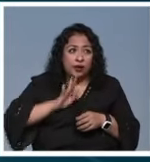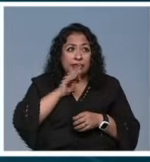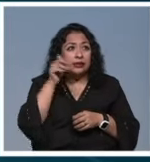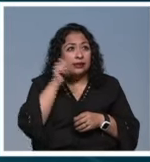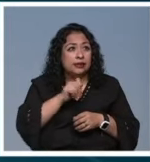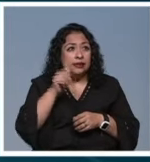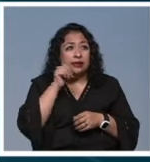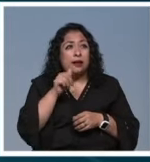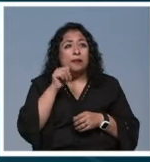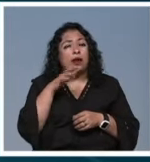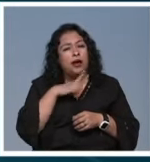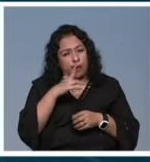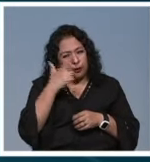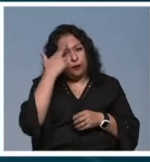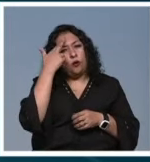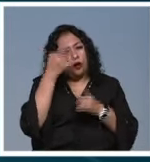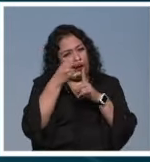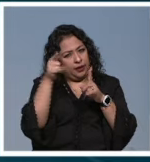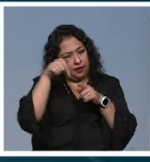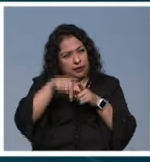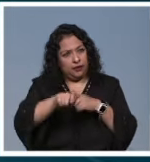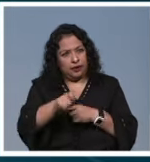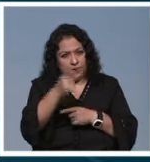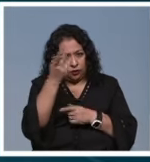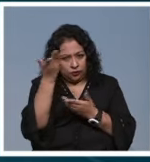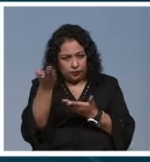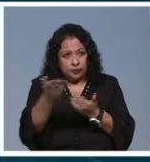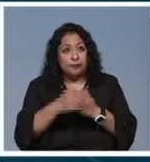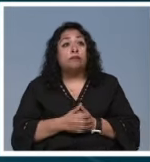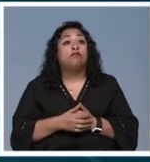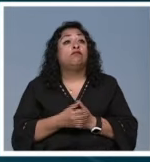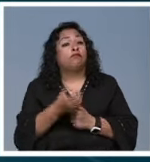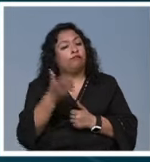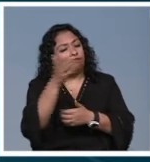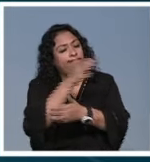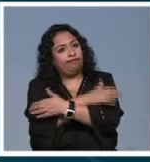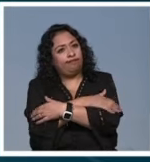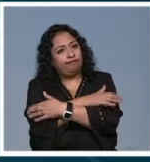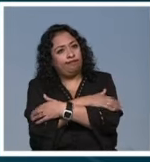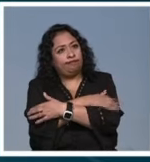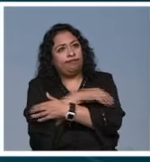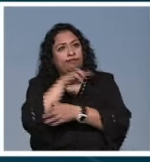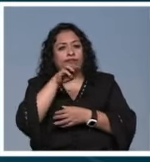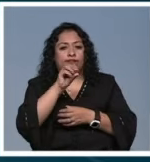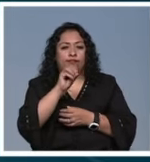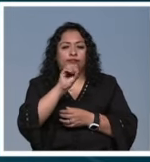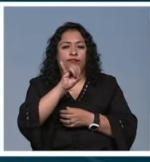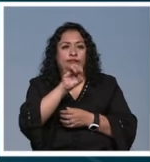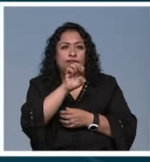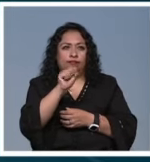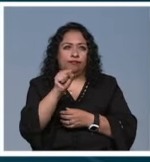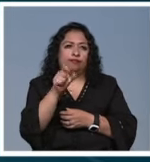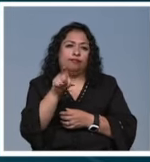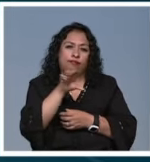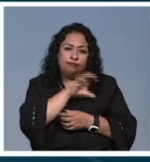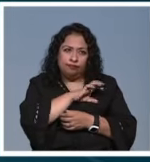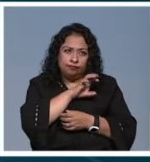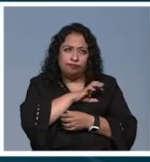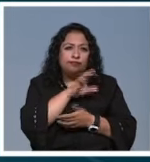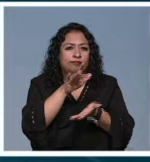habrá un recuerdo y una puerta abierta aquí en Canal 22 para ti. Un gran abrazo a Moisés, con todo nuestro afecto